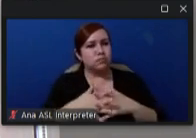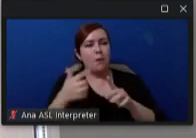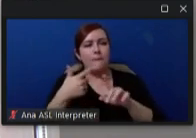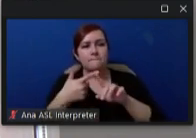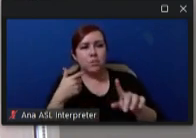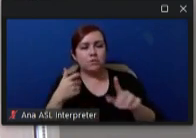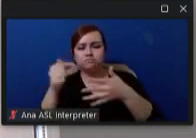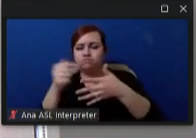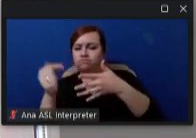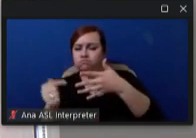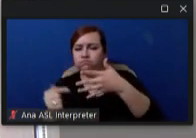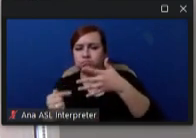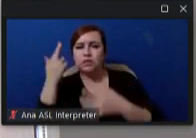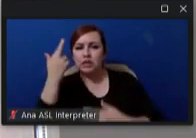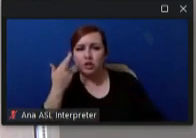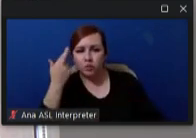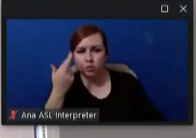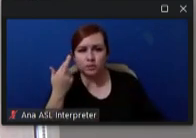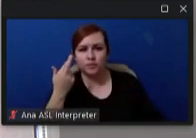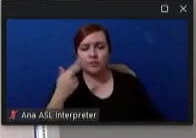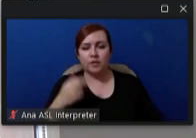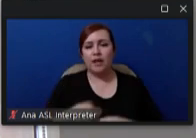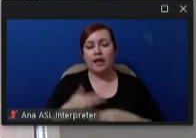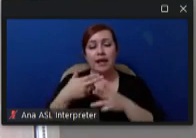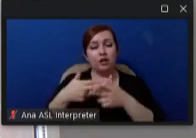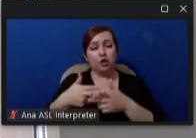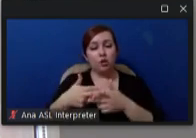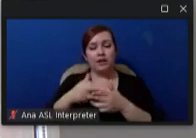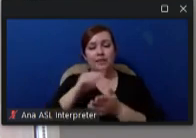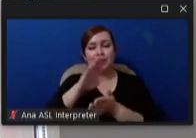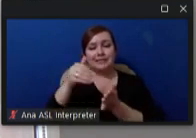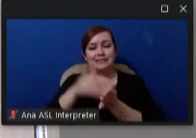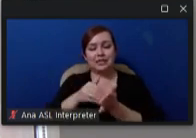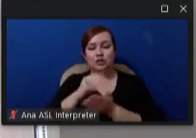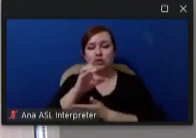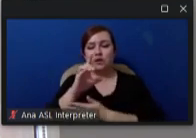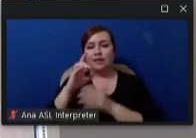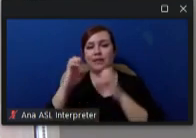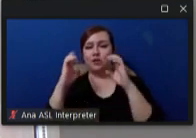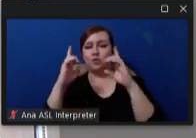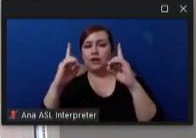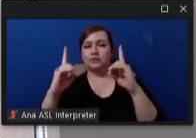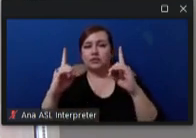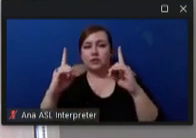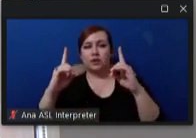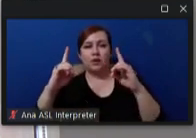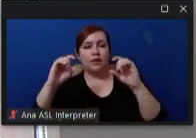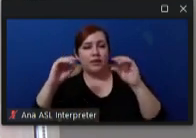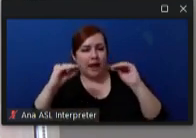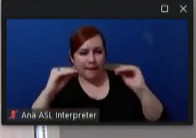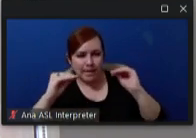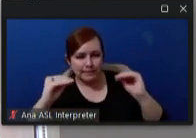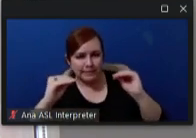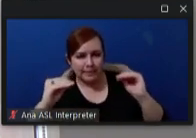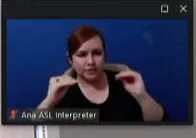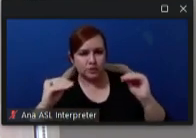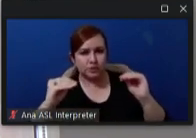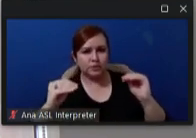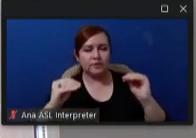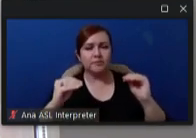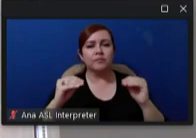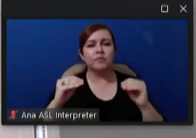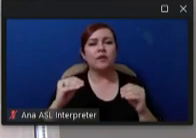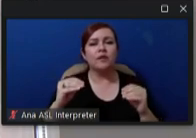e ideológicos. En nombre del Centro de Atención Progreseño a la Discapacidad CAPRODI y como delegados Karina Flores